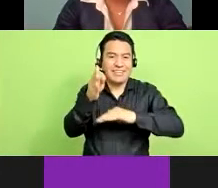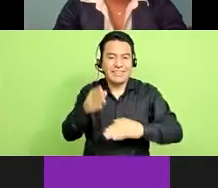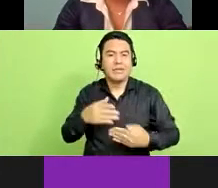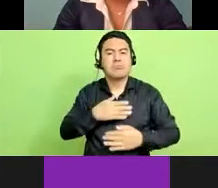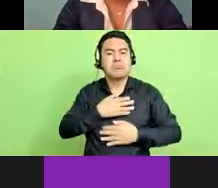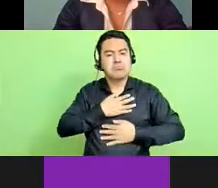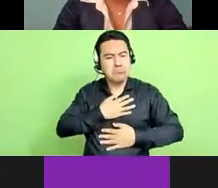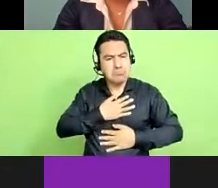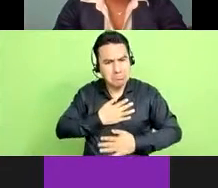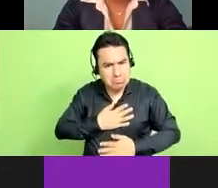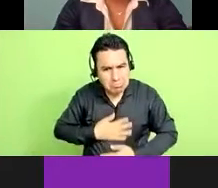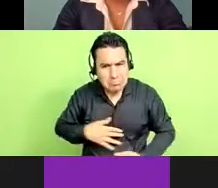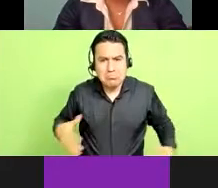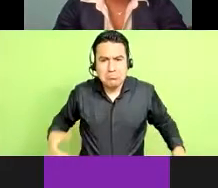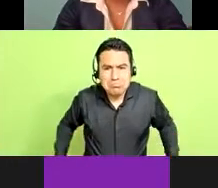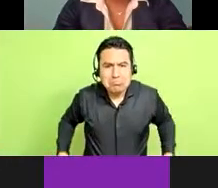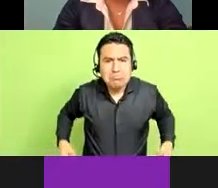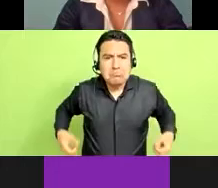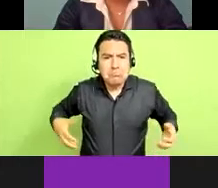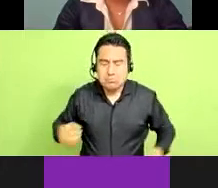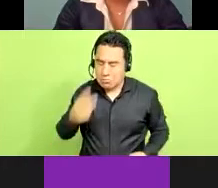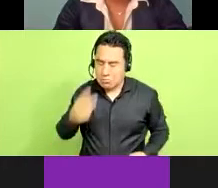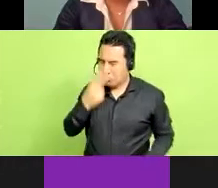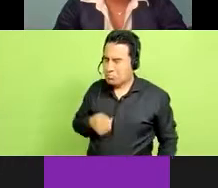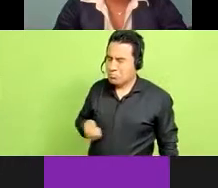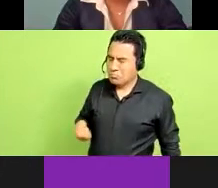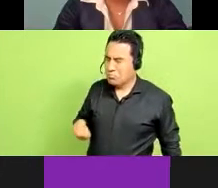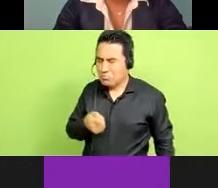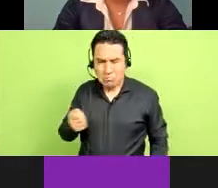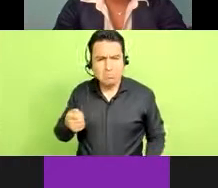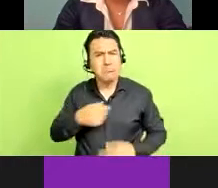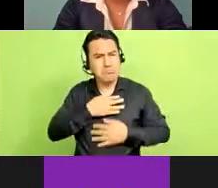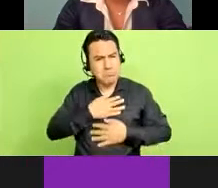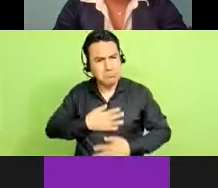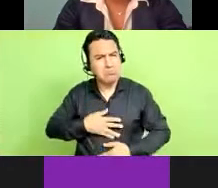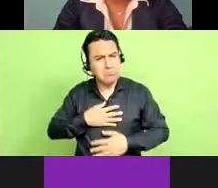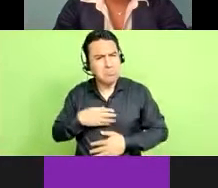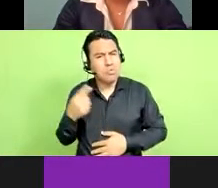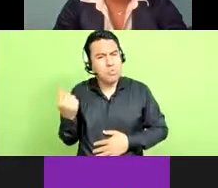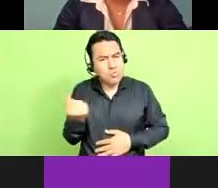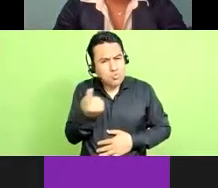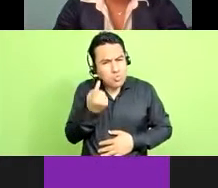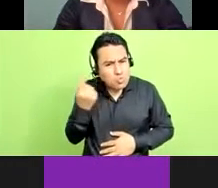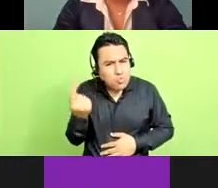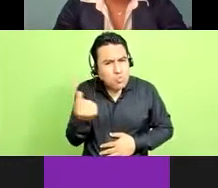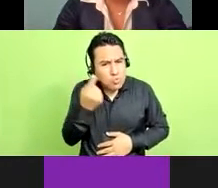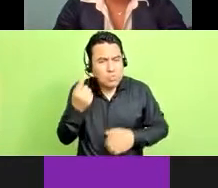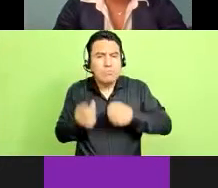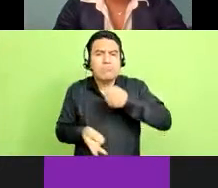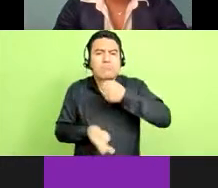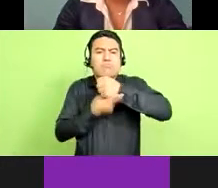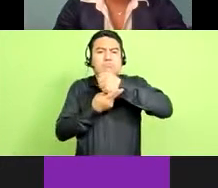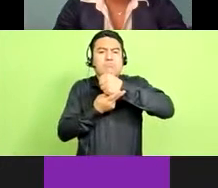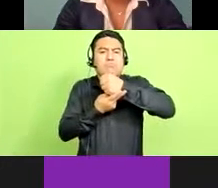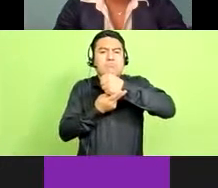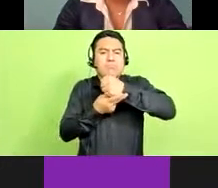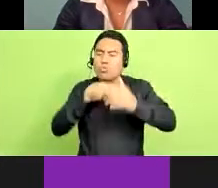desplazamiento con libertad y autonomía y la seguridad de todas las personas